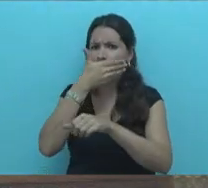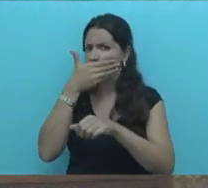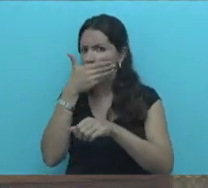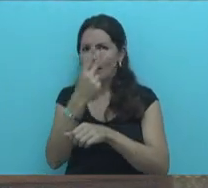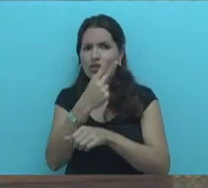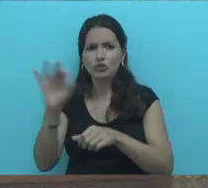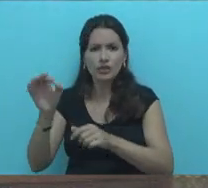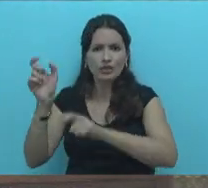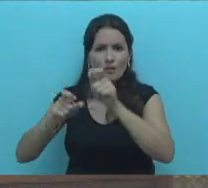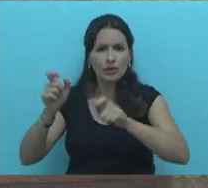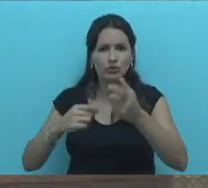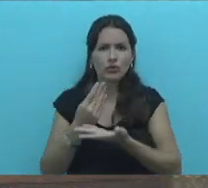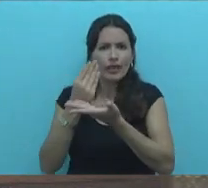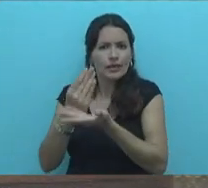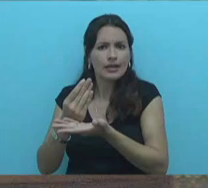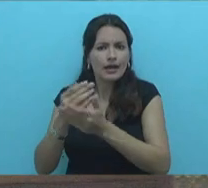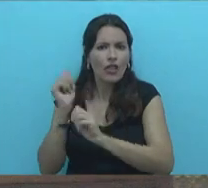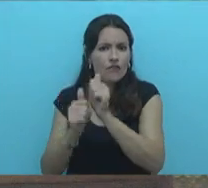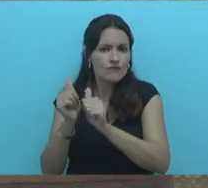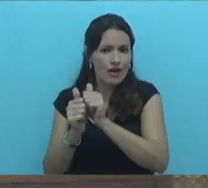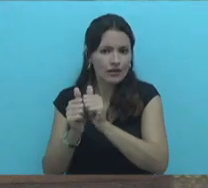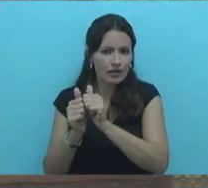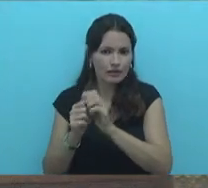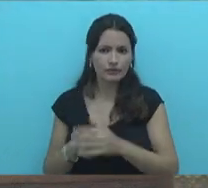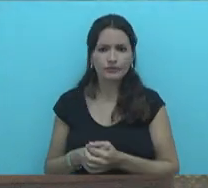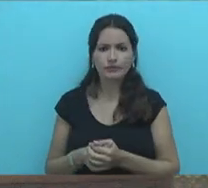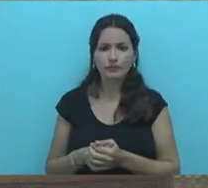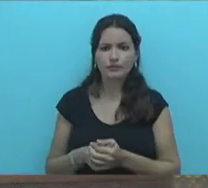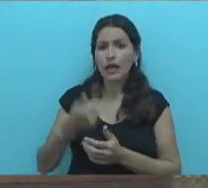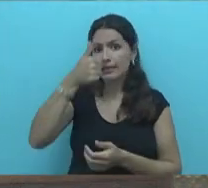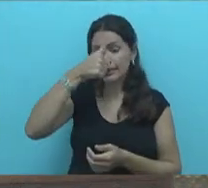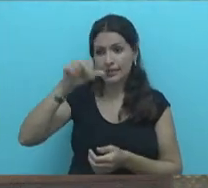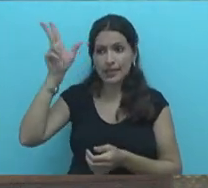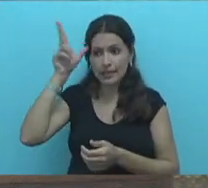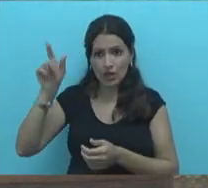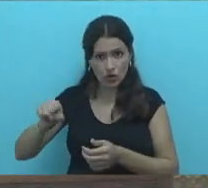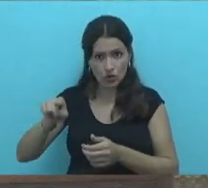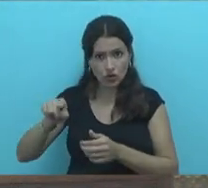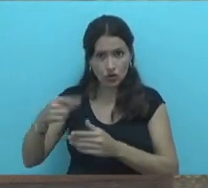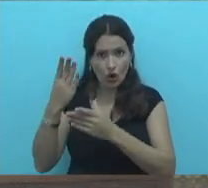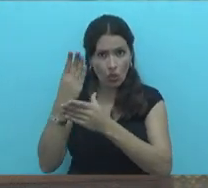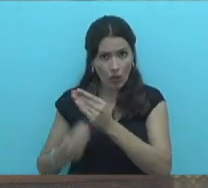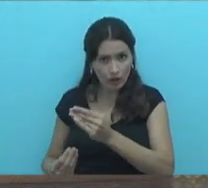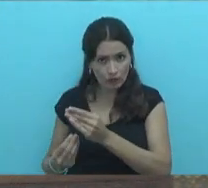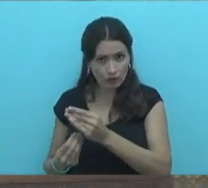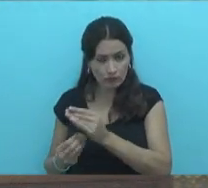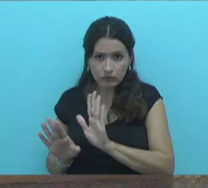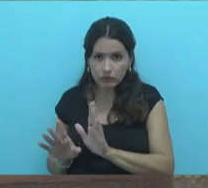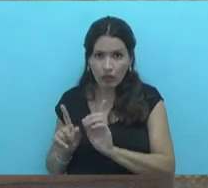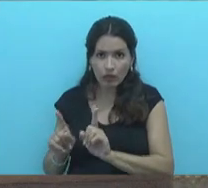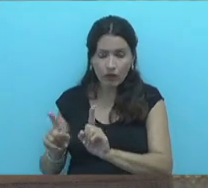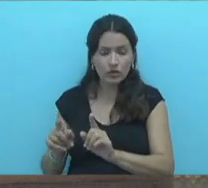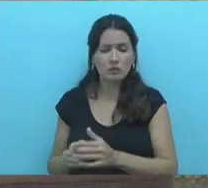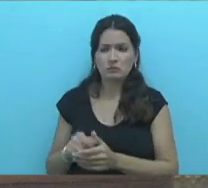delegados de fábrica. A 68 de ellos, hasta el día de hoy, están desaparecidos Los torturaron en el albergue